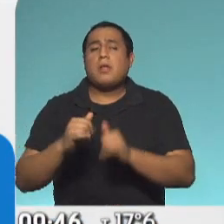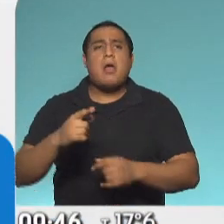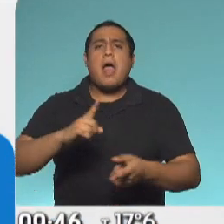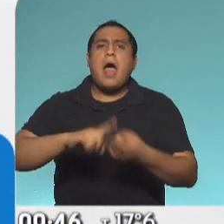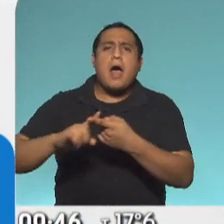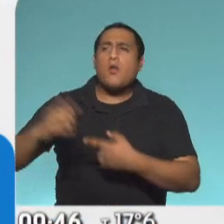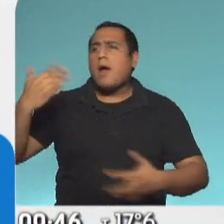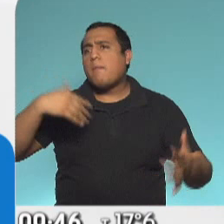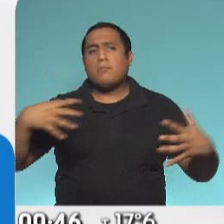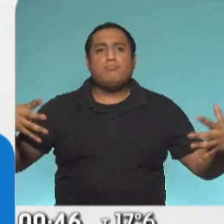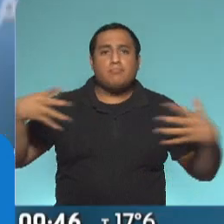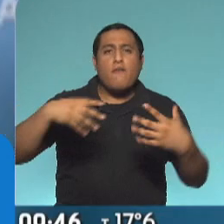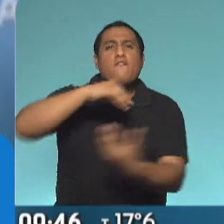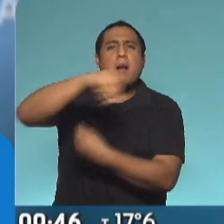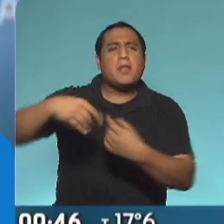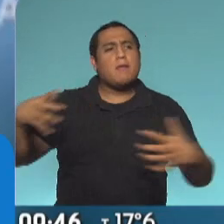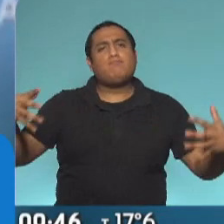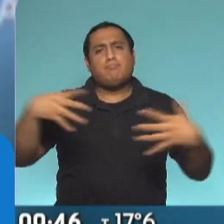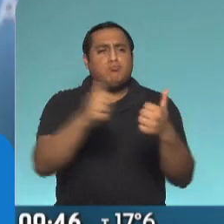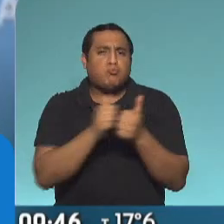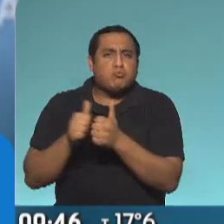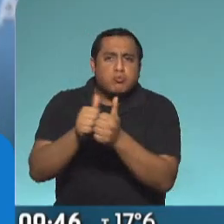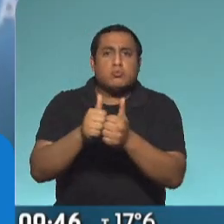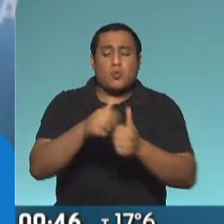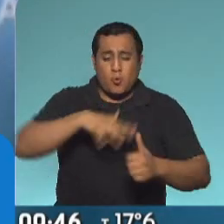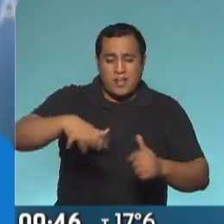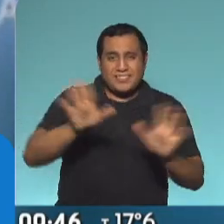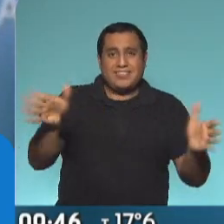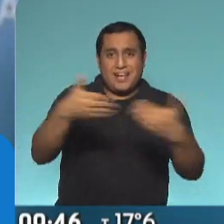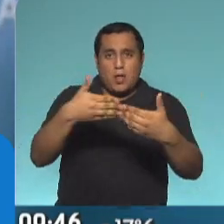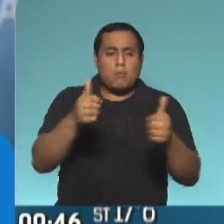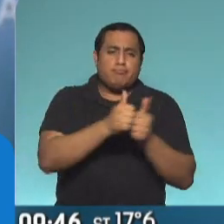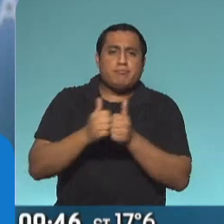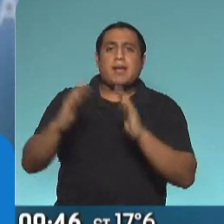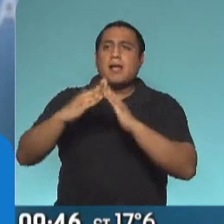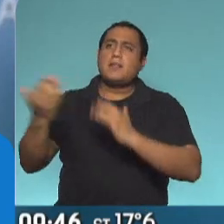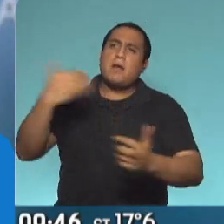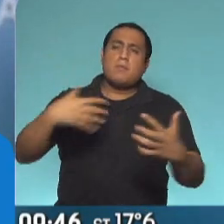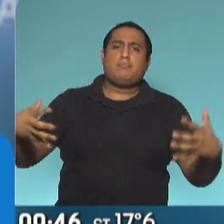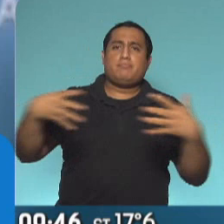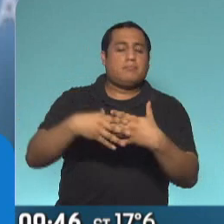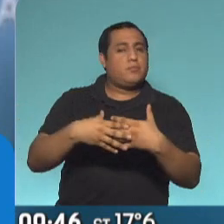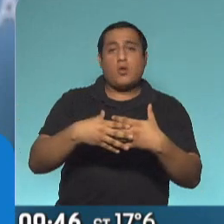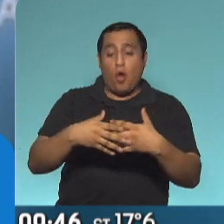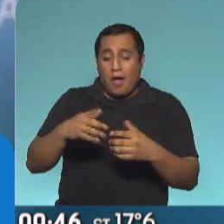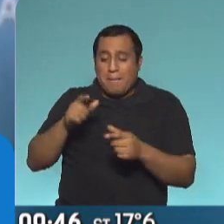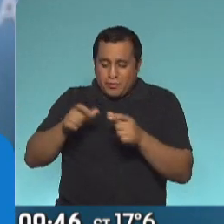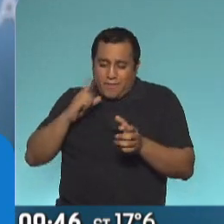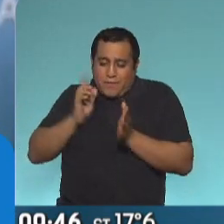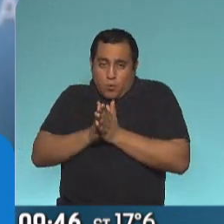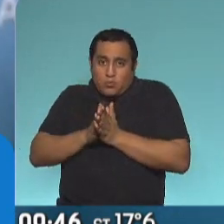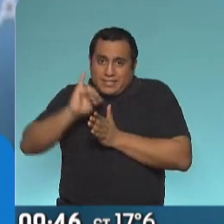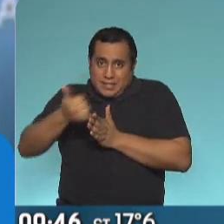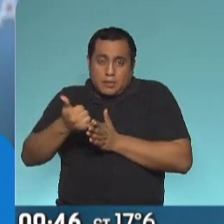reuniones sociales y familiares en lugares cerrados en domicilio más allá de los combi en los lugares